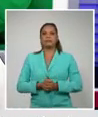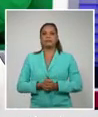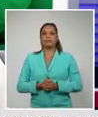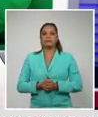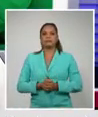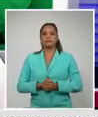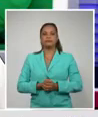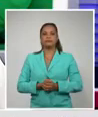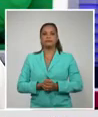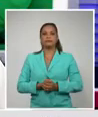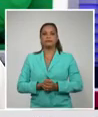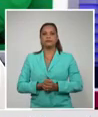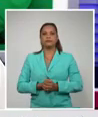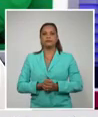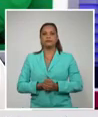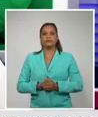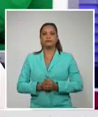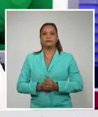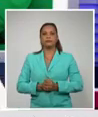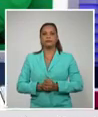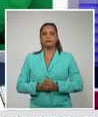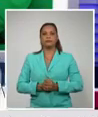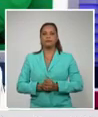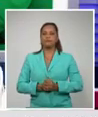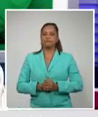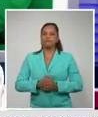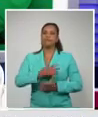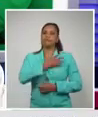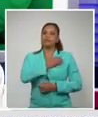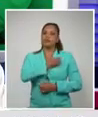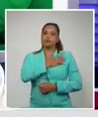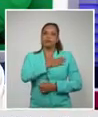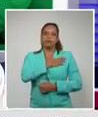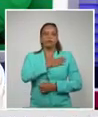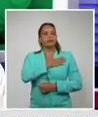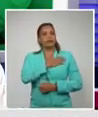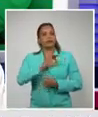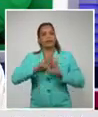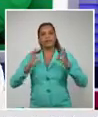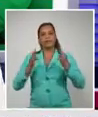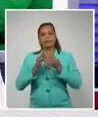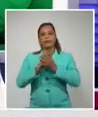maniobras aplicadas. Nuestras condolencias a familiares y amistades.